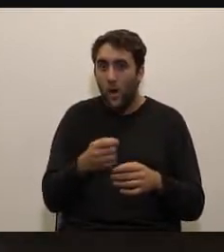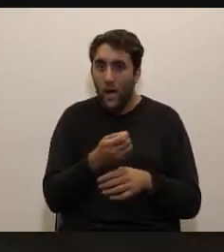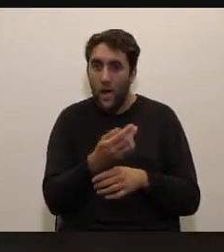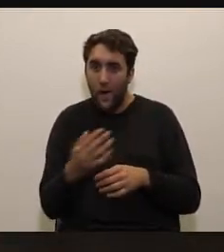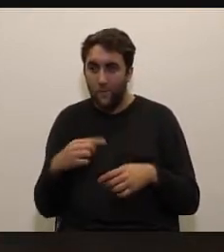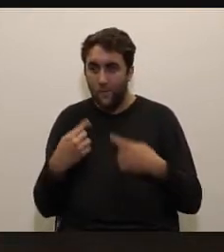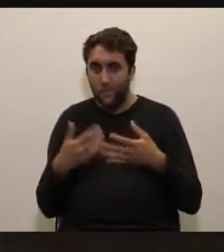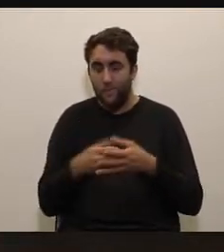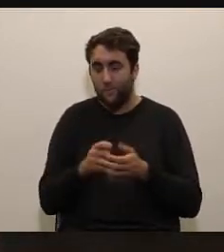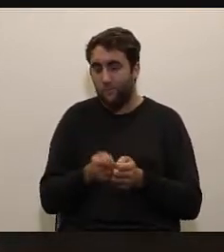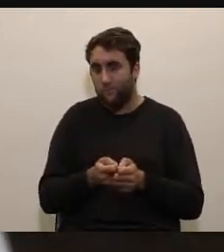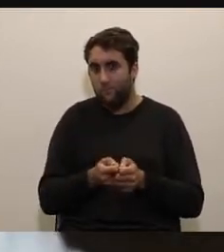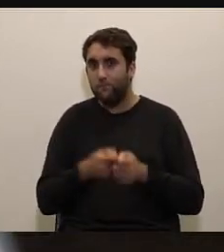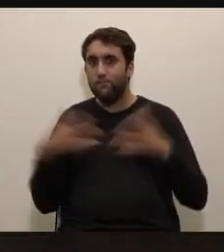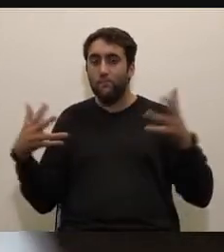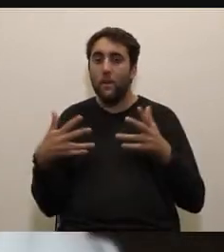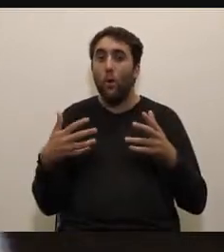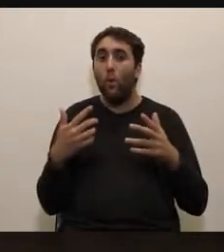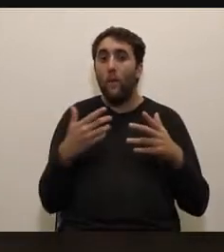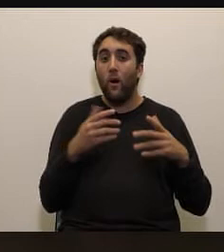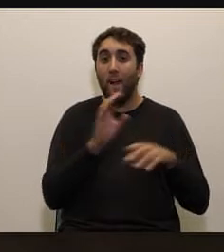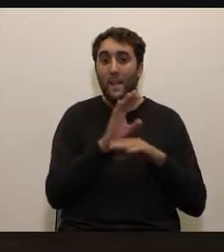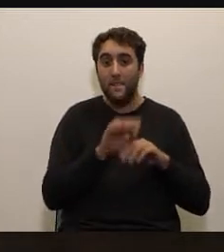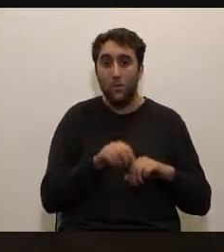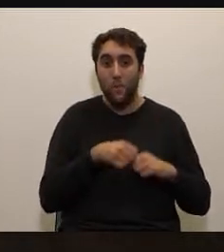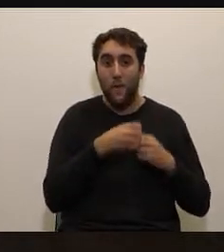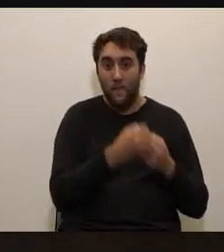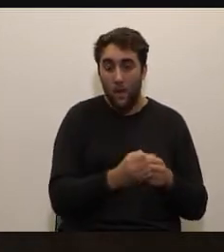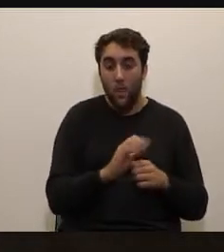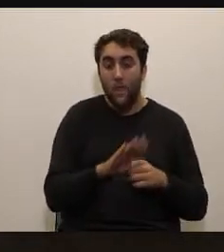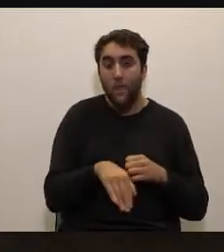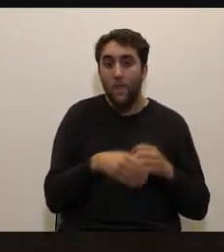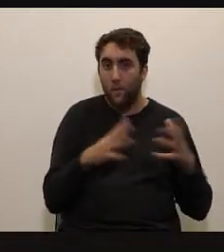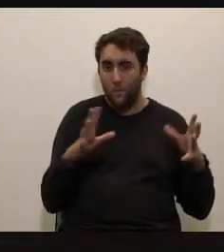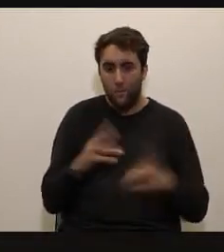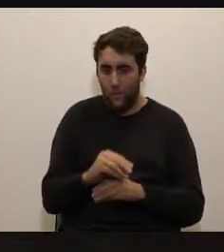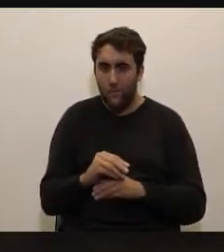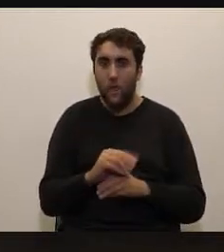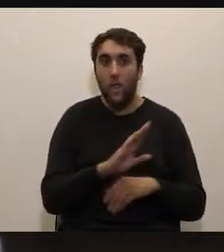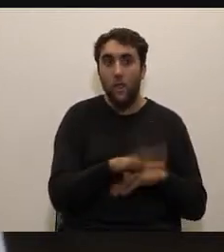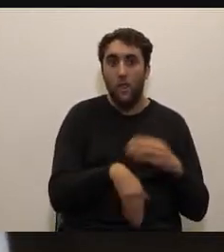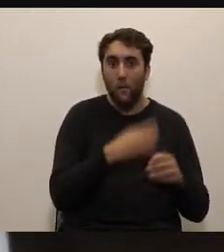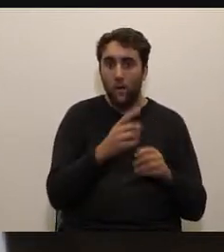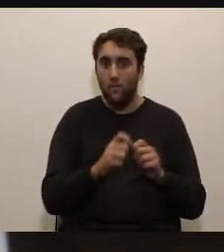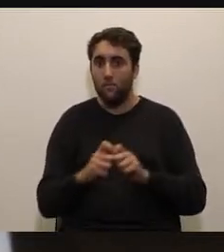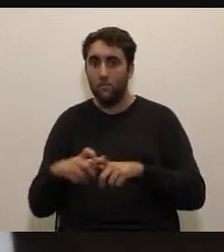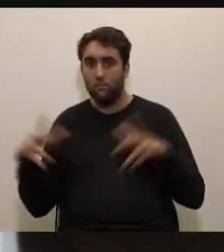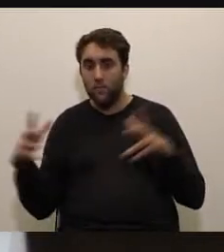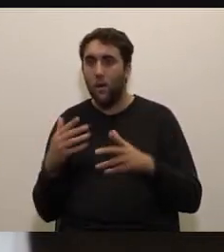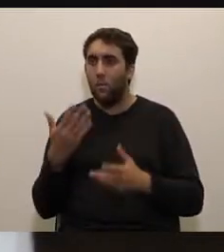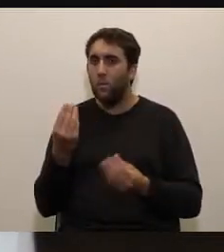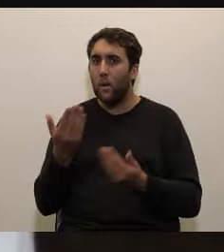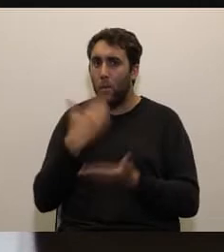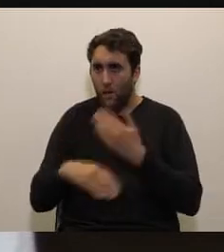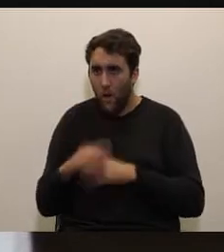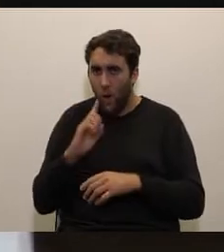Primero tuvo una caída porque las clases se suspendieron, pero inmediatamente explotó con, en particular, la pregunta de ¿es obligatorio tener la cámara prendida en